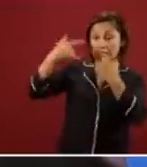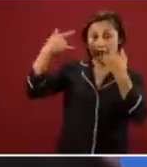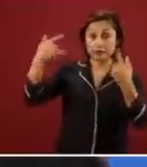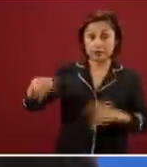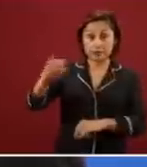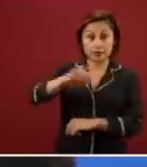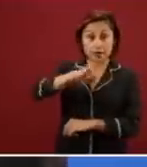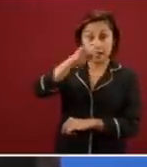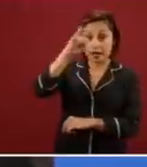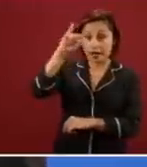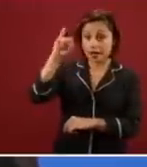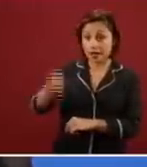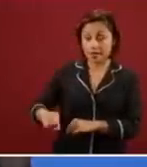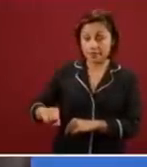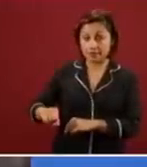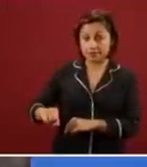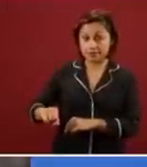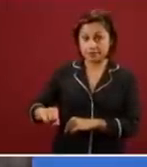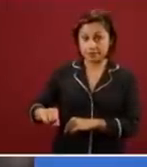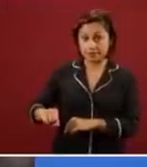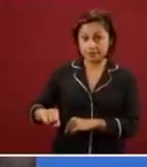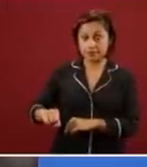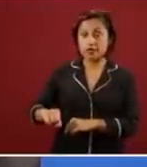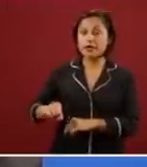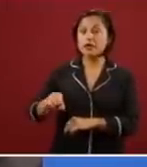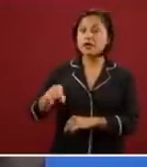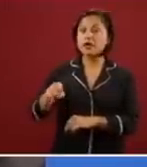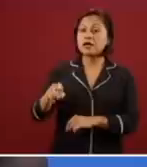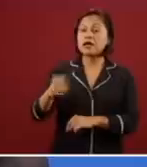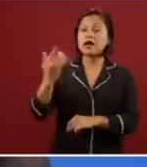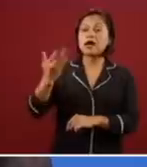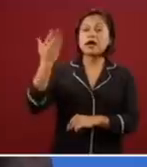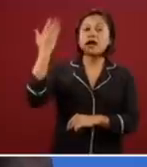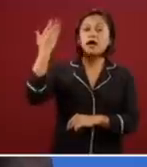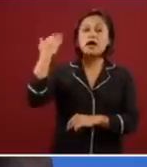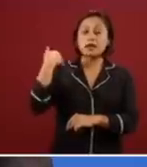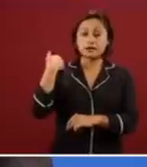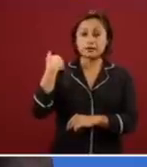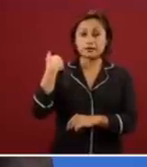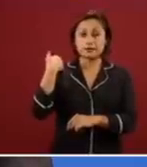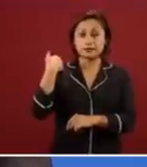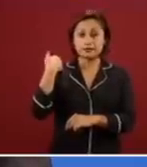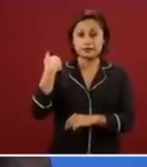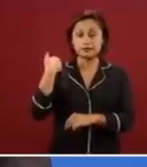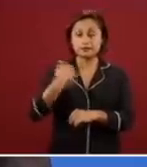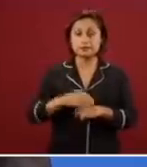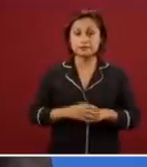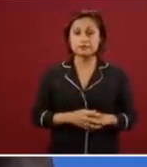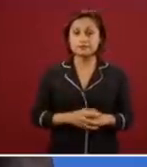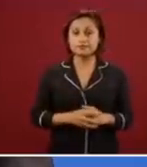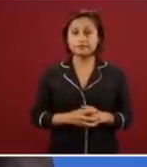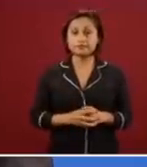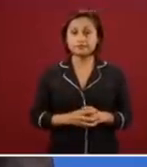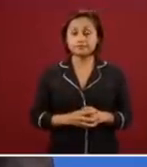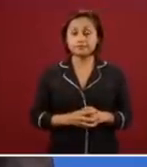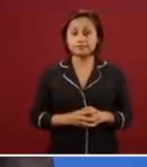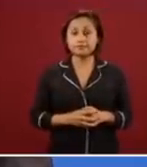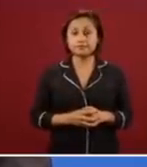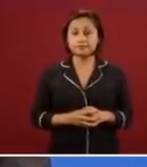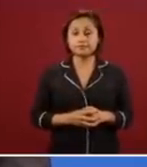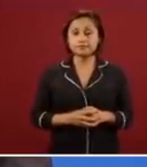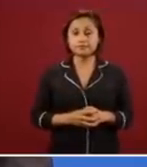nunca en la historia de México se había llevado a cabo el saqueo que se